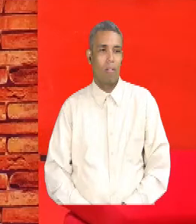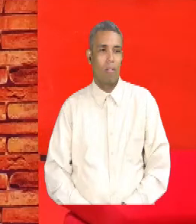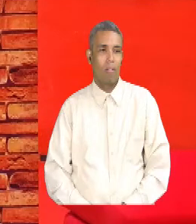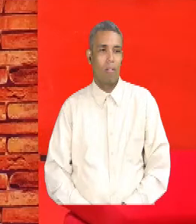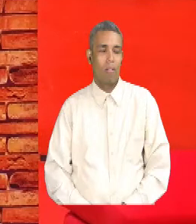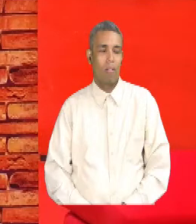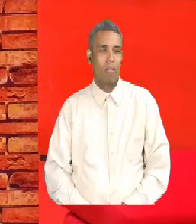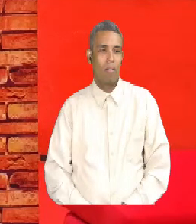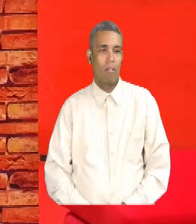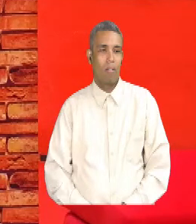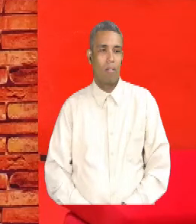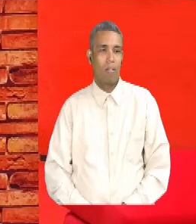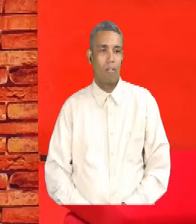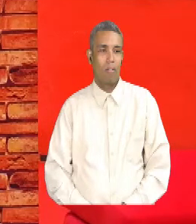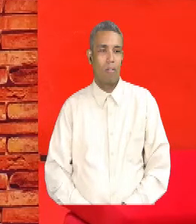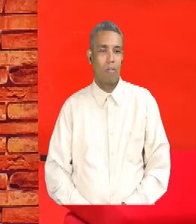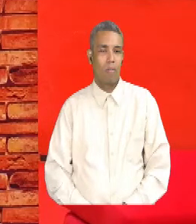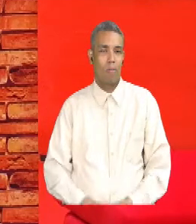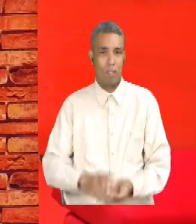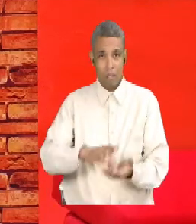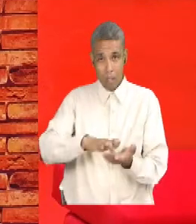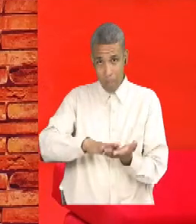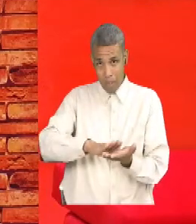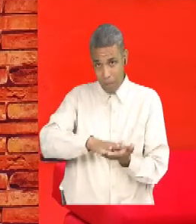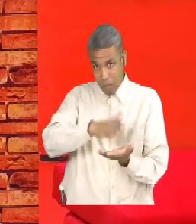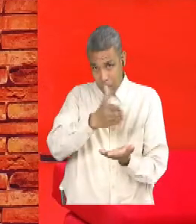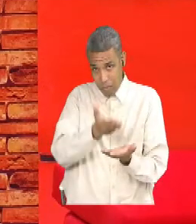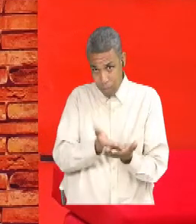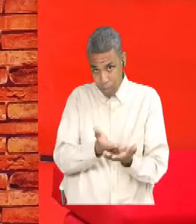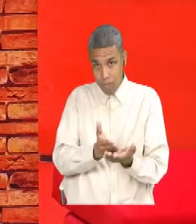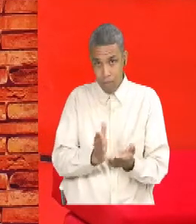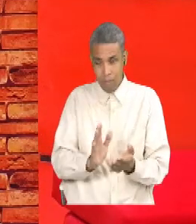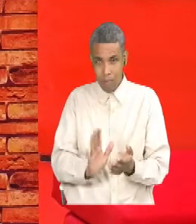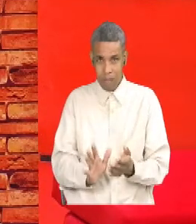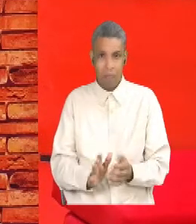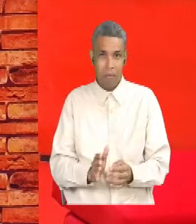Ya estamos terminando de dorar, ahorita vamos a servir.